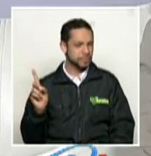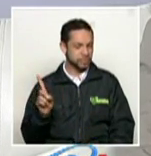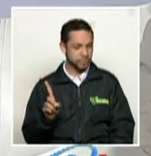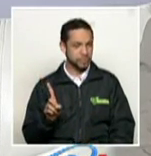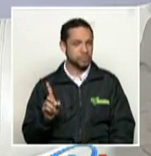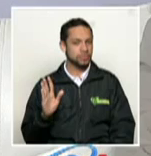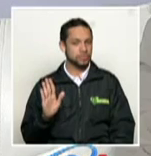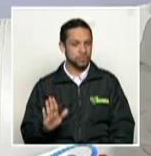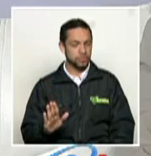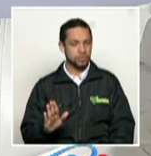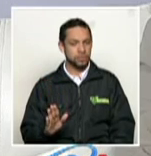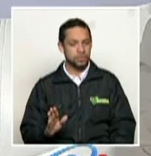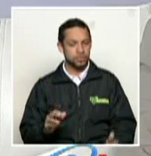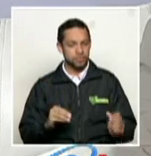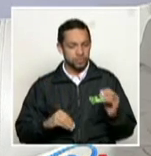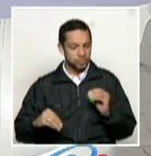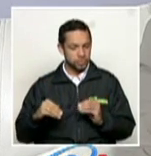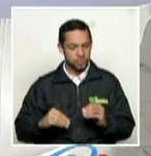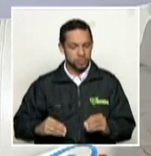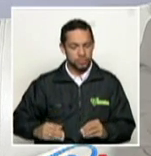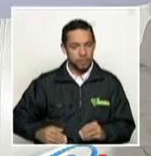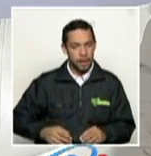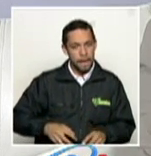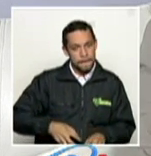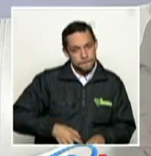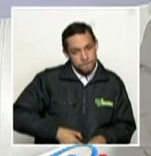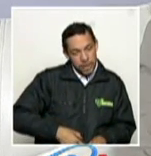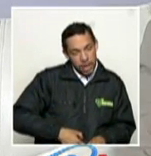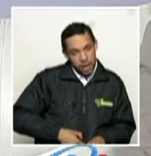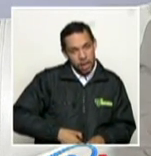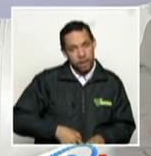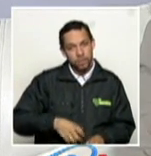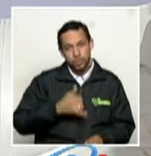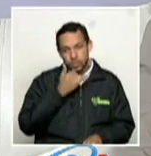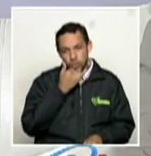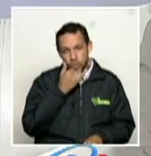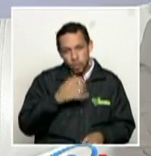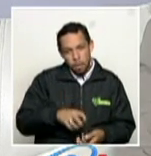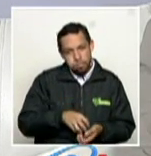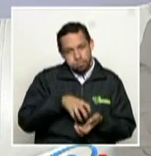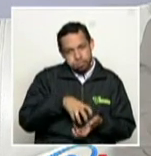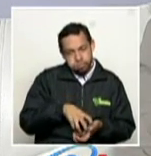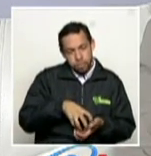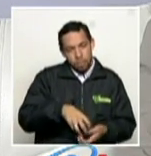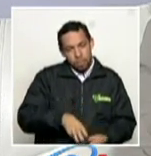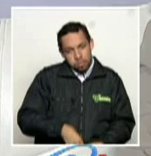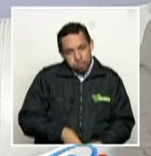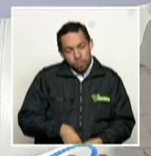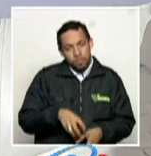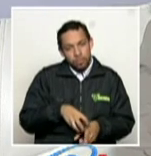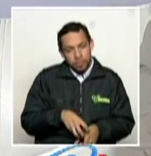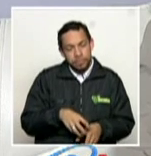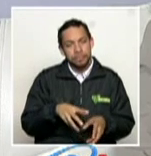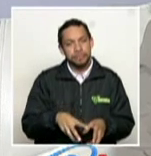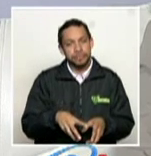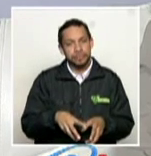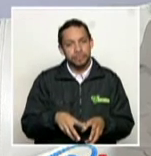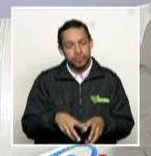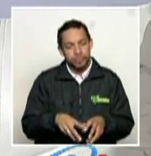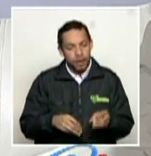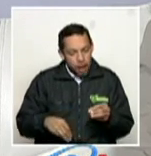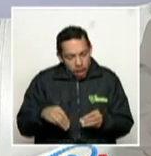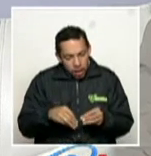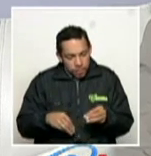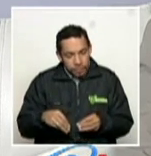estoy en un tratamiento para la vejiga. Y resulta pues de que me mandan por el ginecólogo,